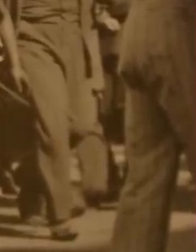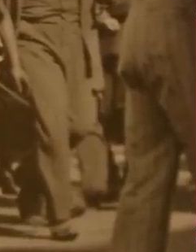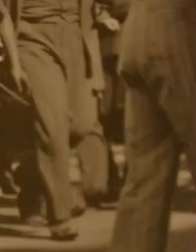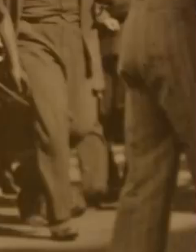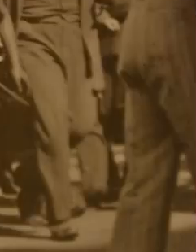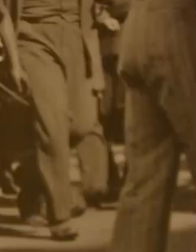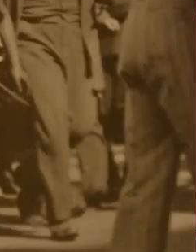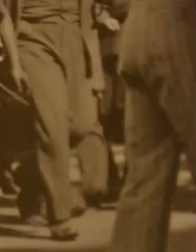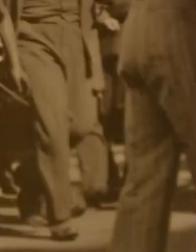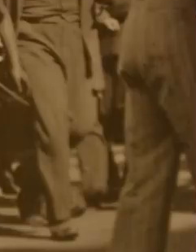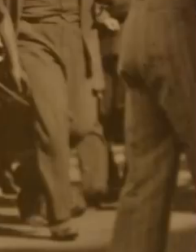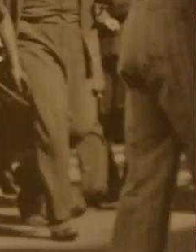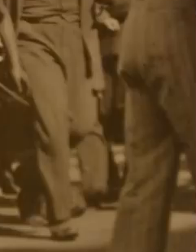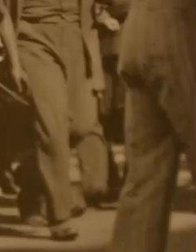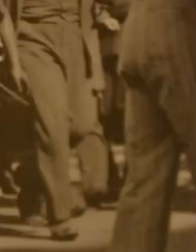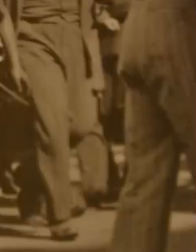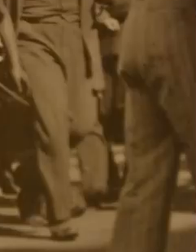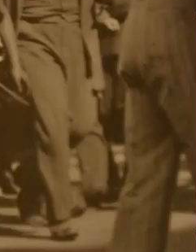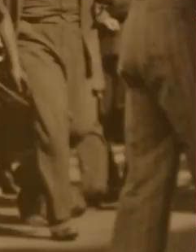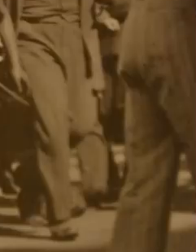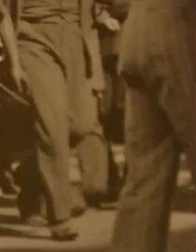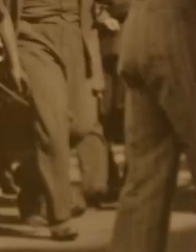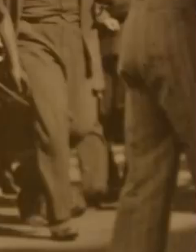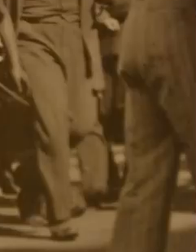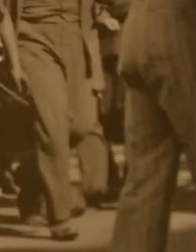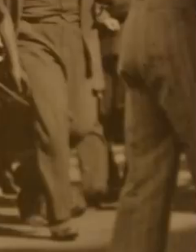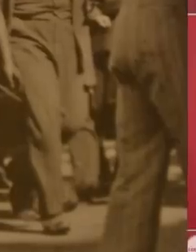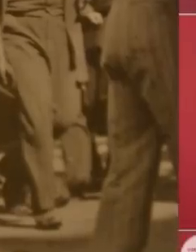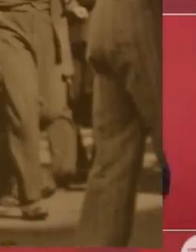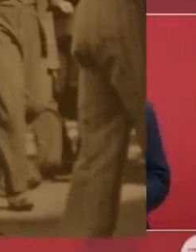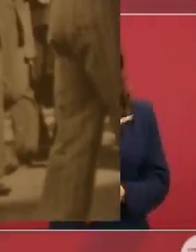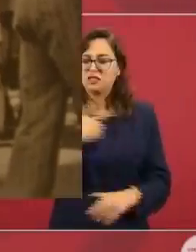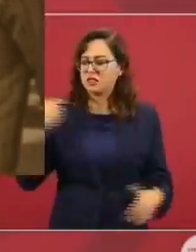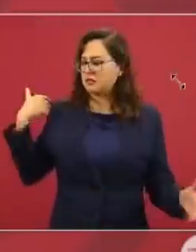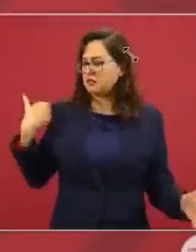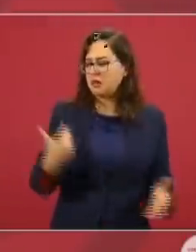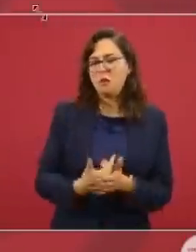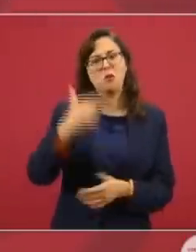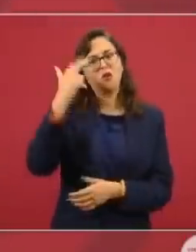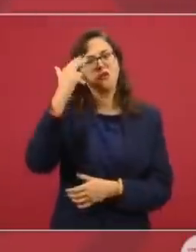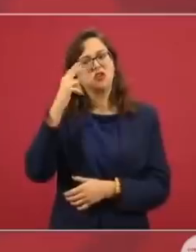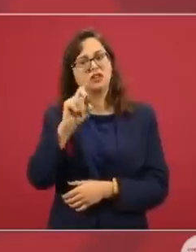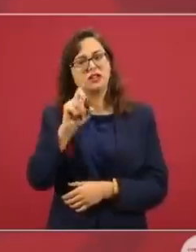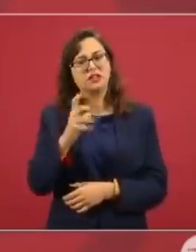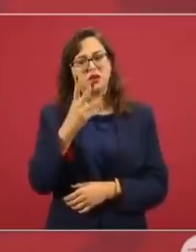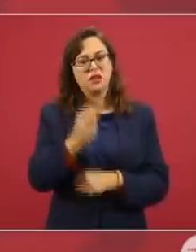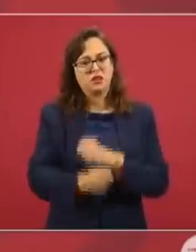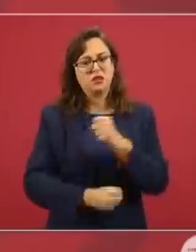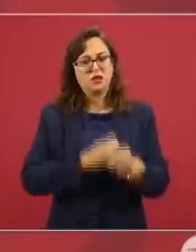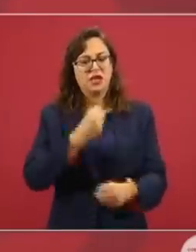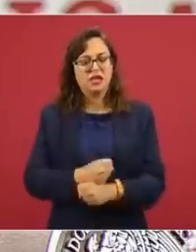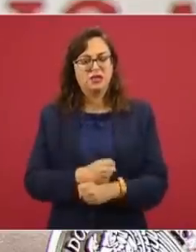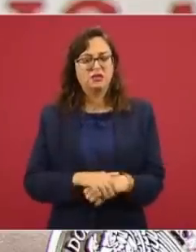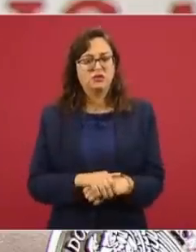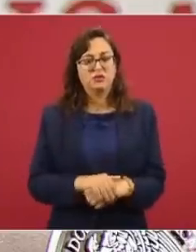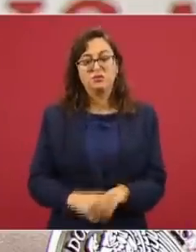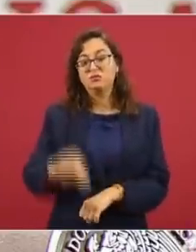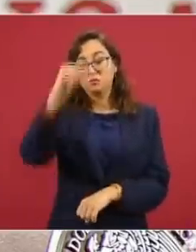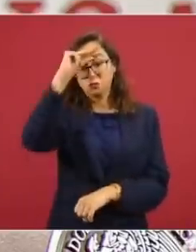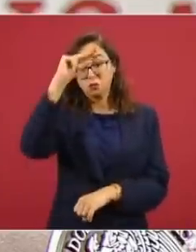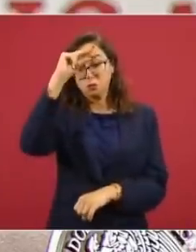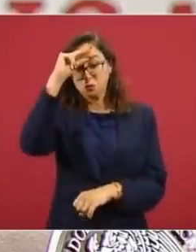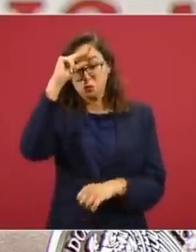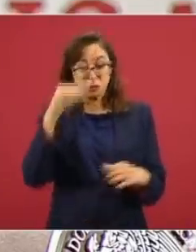que había prevalecido durante 34 años. los intelectuales,